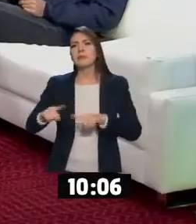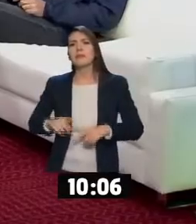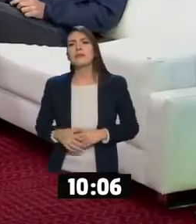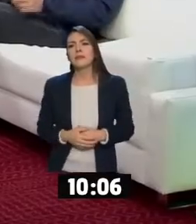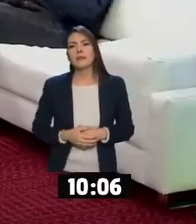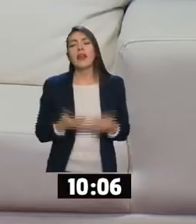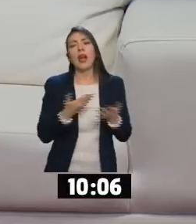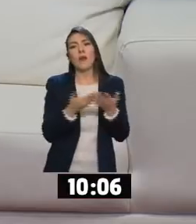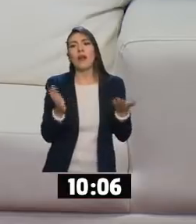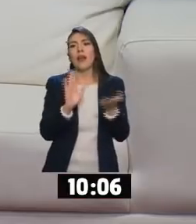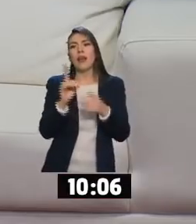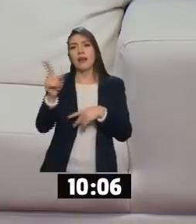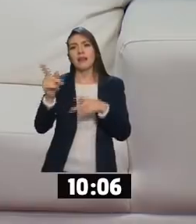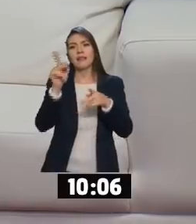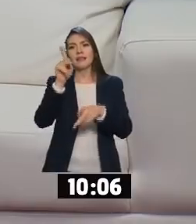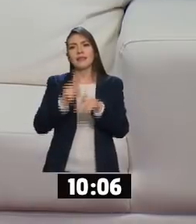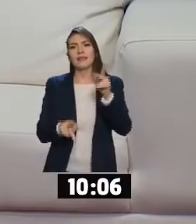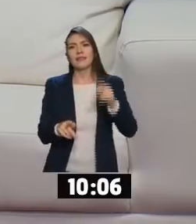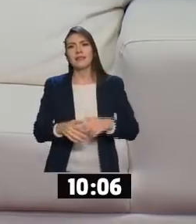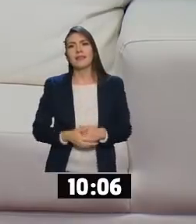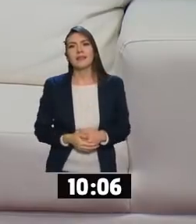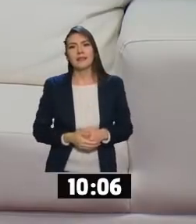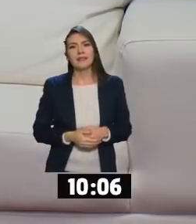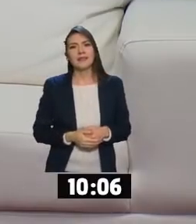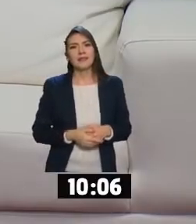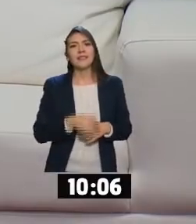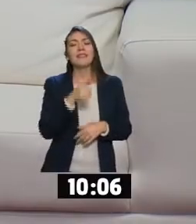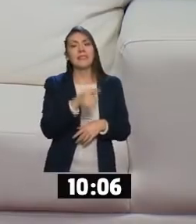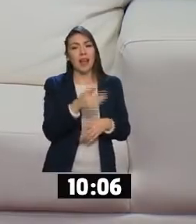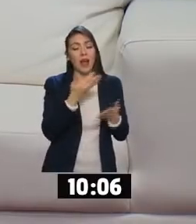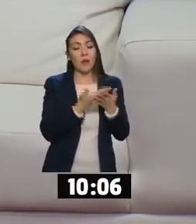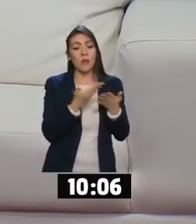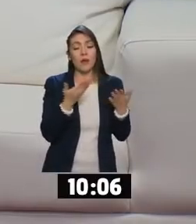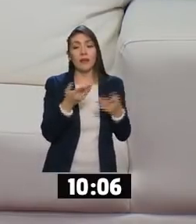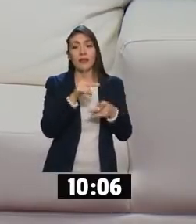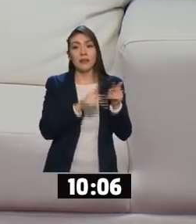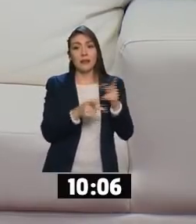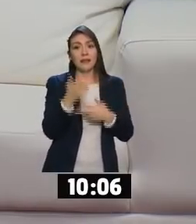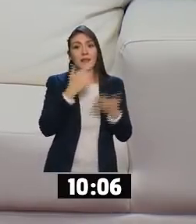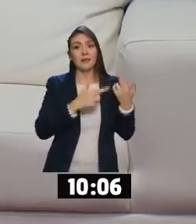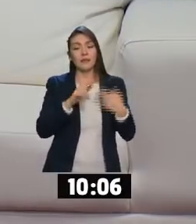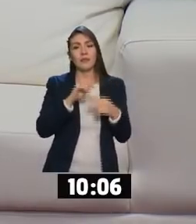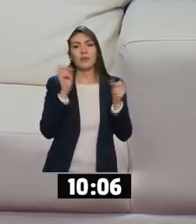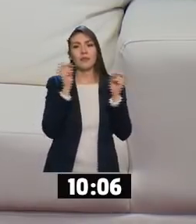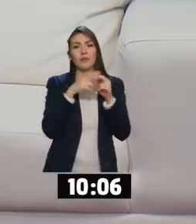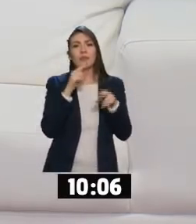porque ya conduce. Nos vemos en corte, pero nos vemos en la próxima sección. Hasta pronto.